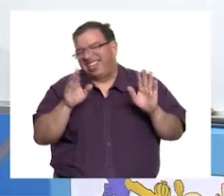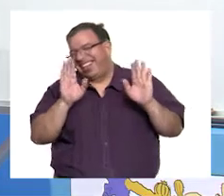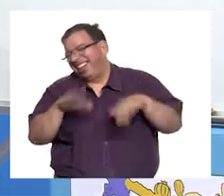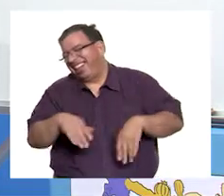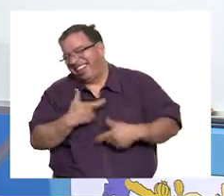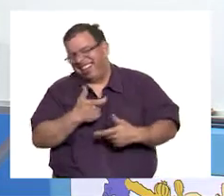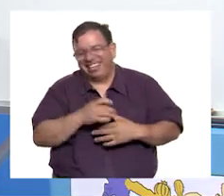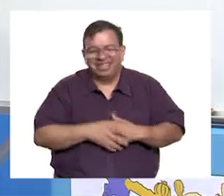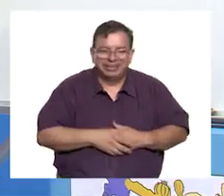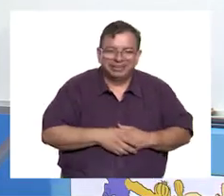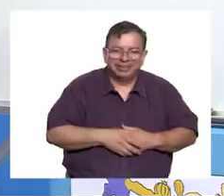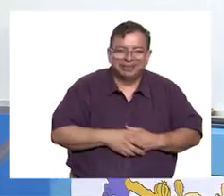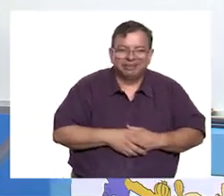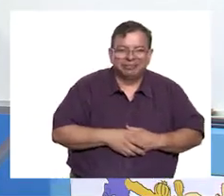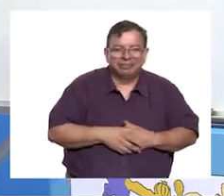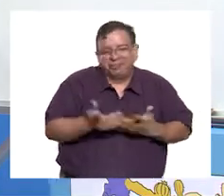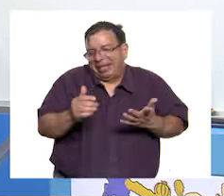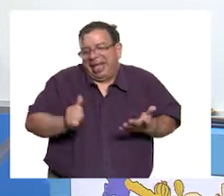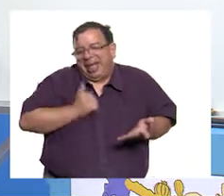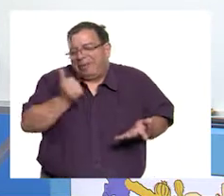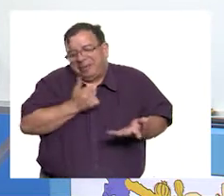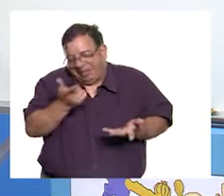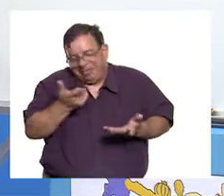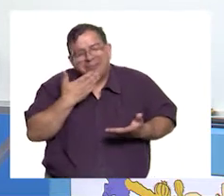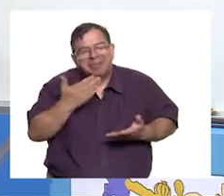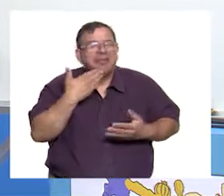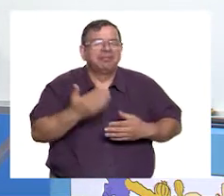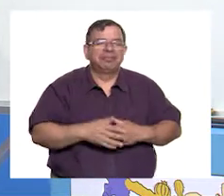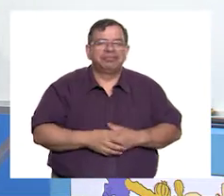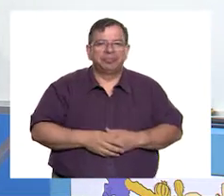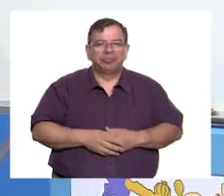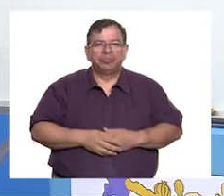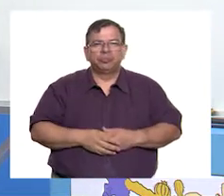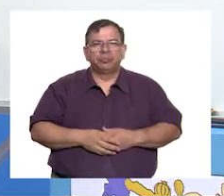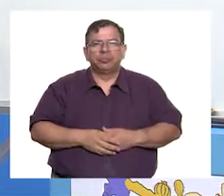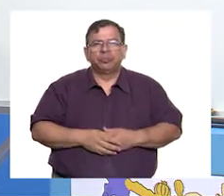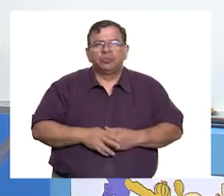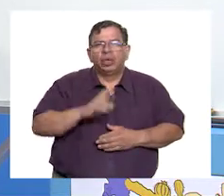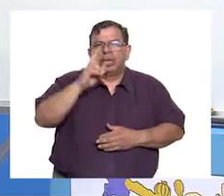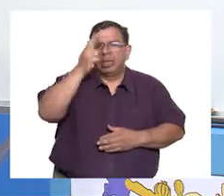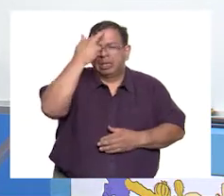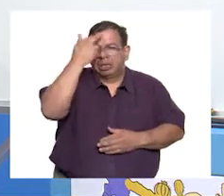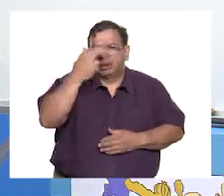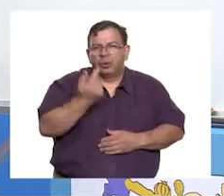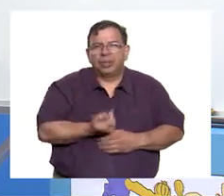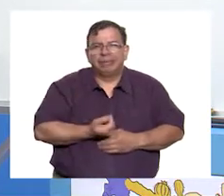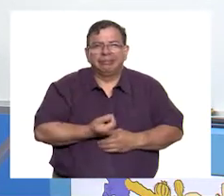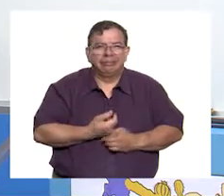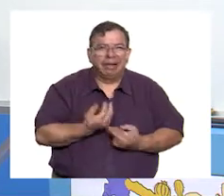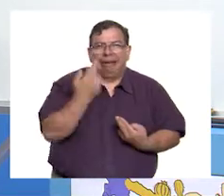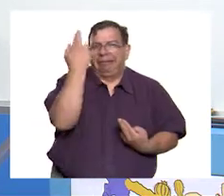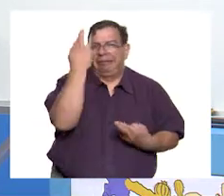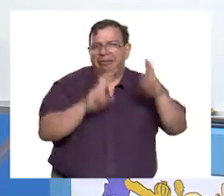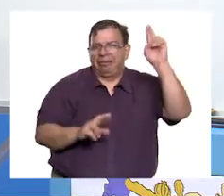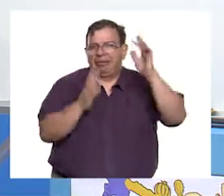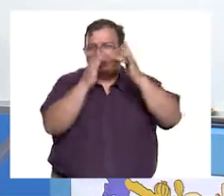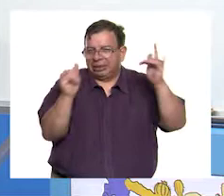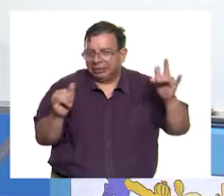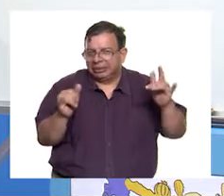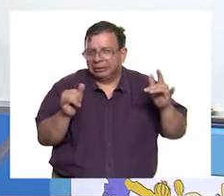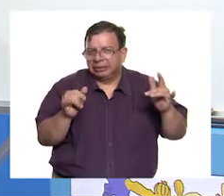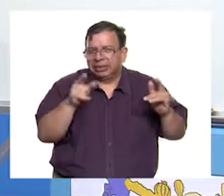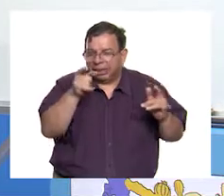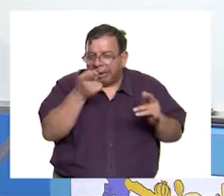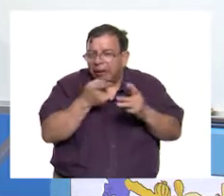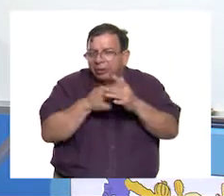Está bien, qué bueno, aprovechamos el comentario. Qué bien que recuerdes el lema de la Revolución Francesa. ¿Se acuerdan que este movimiento